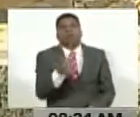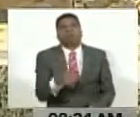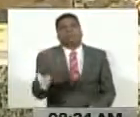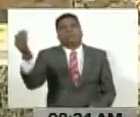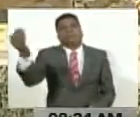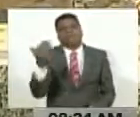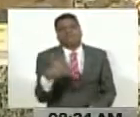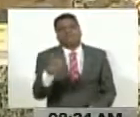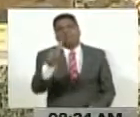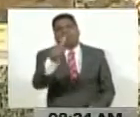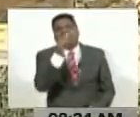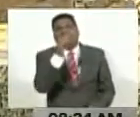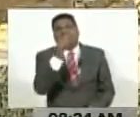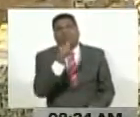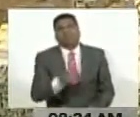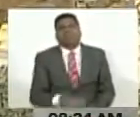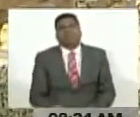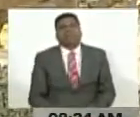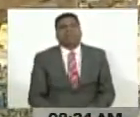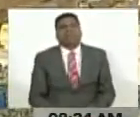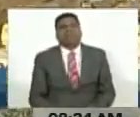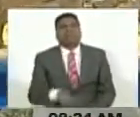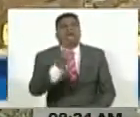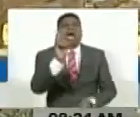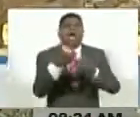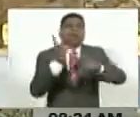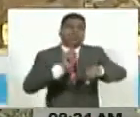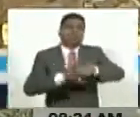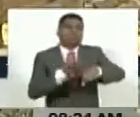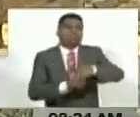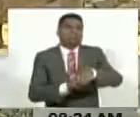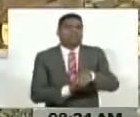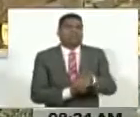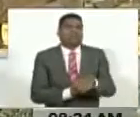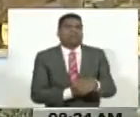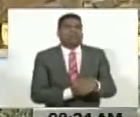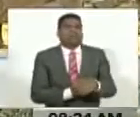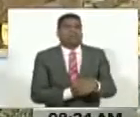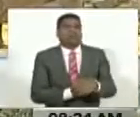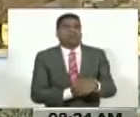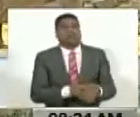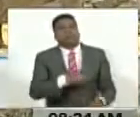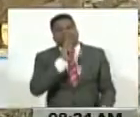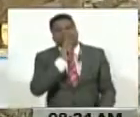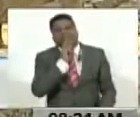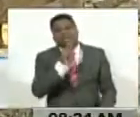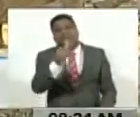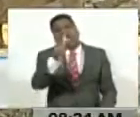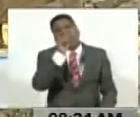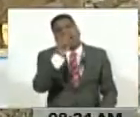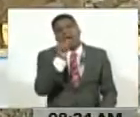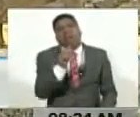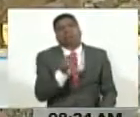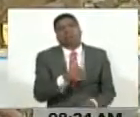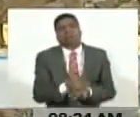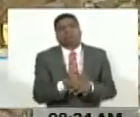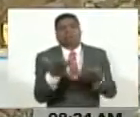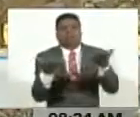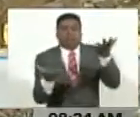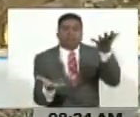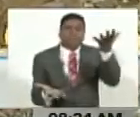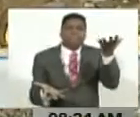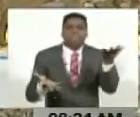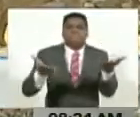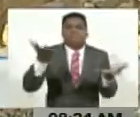alimentación de algún tiempo que es mucho más fibra que agua, ¿no? O sea, de todos modos es una dieta